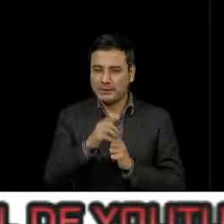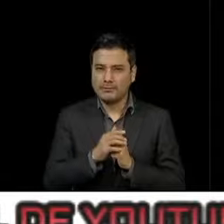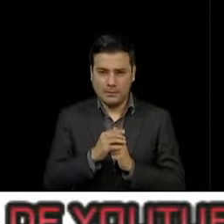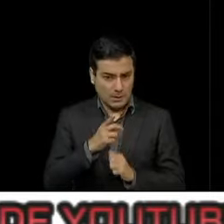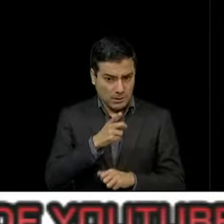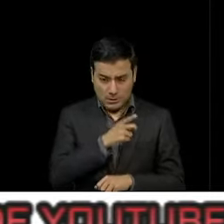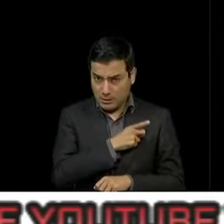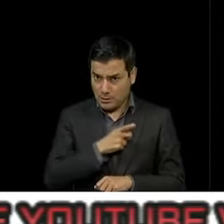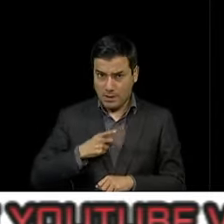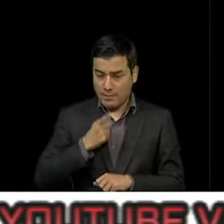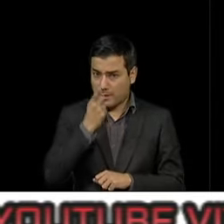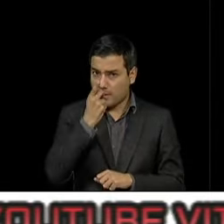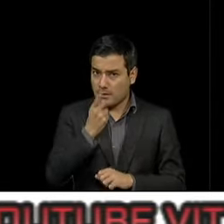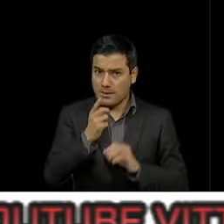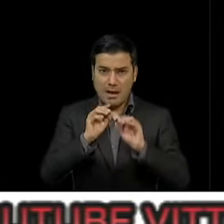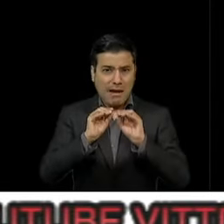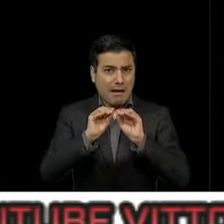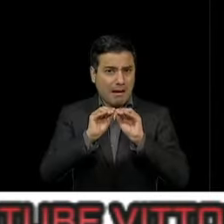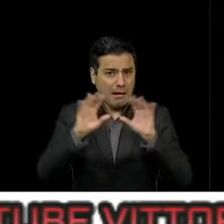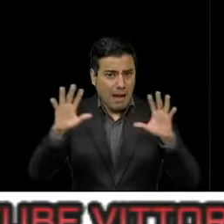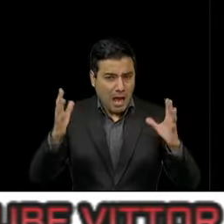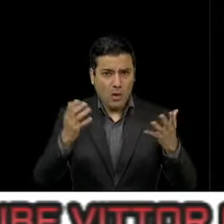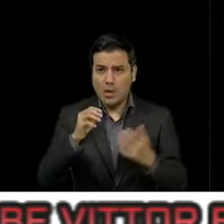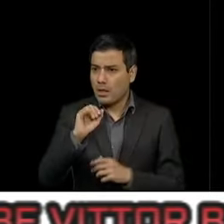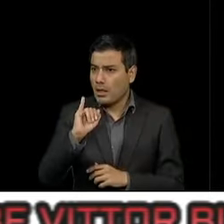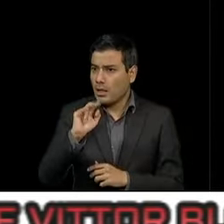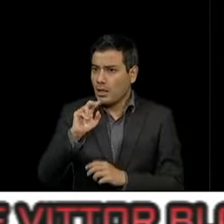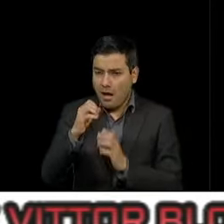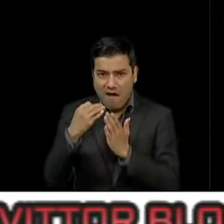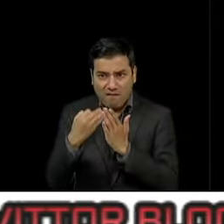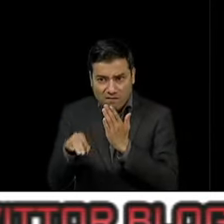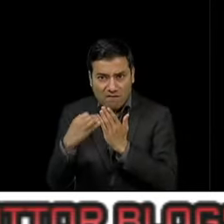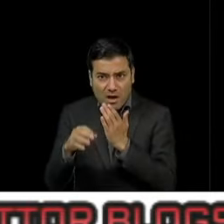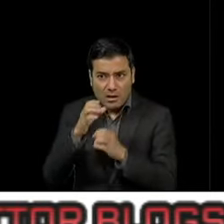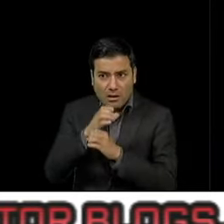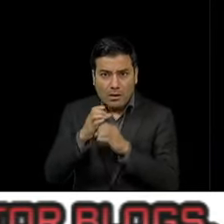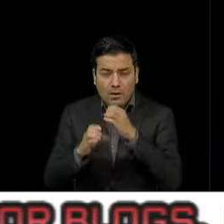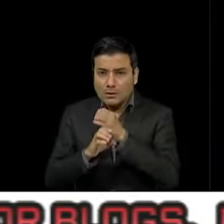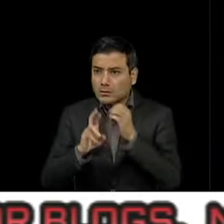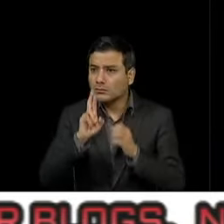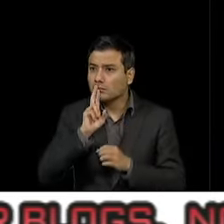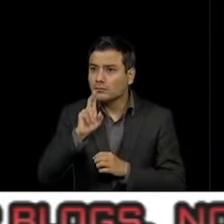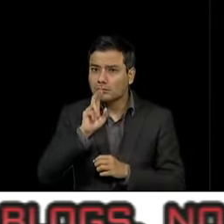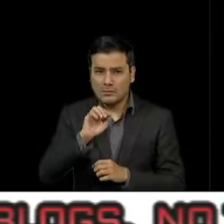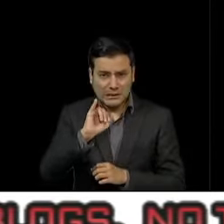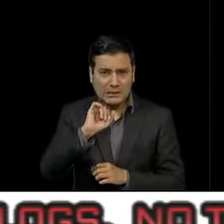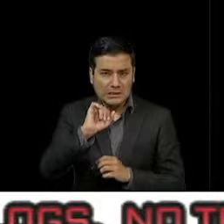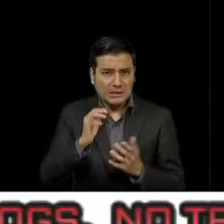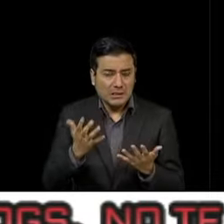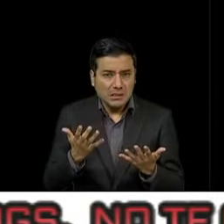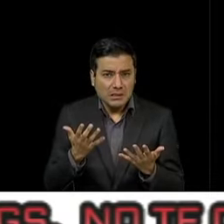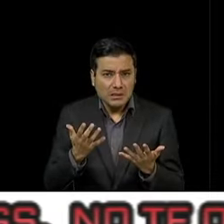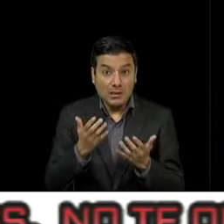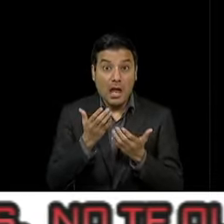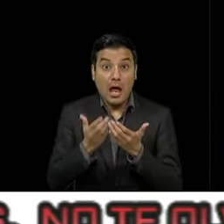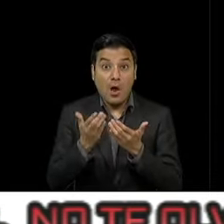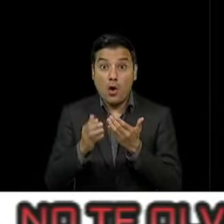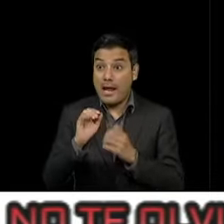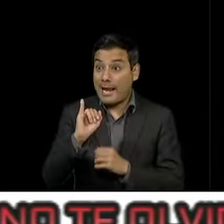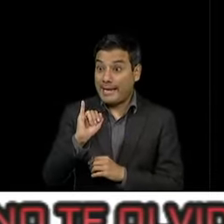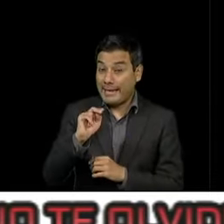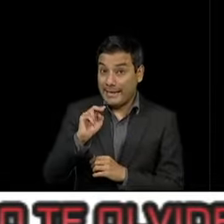claros. Por supuesto que hay cosas que mejorar en el INE, hay que mejorarlas. Hoy creo que el Instituto Nacional